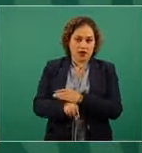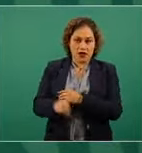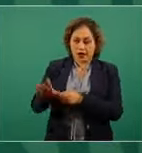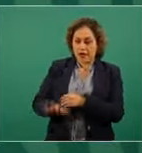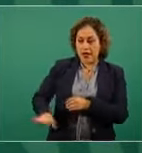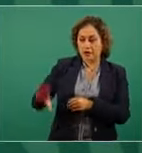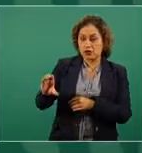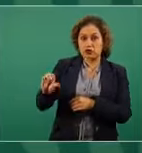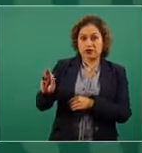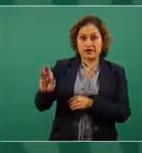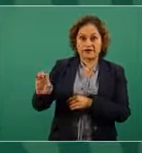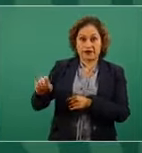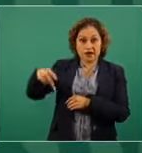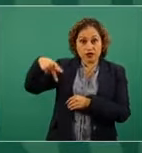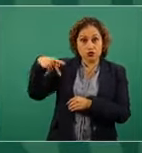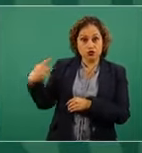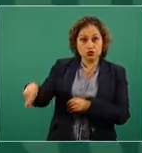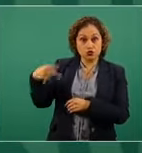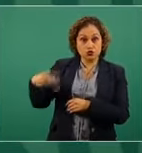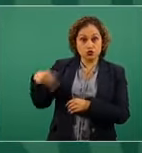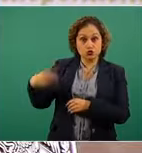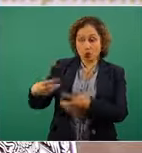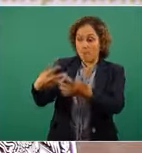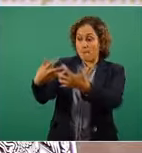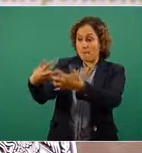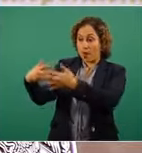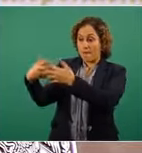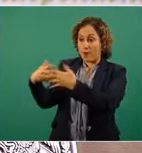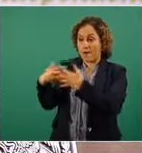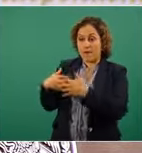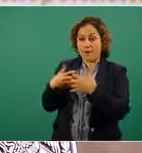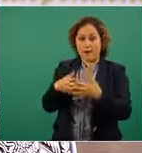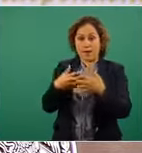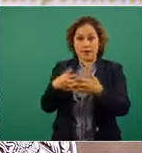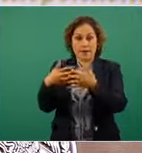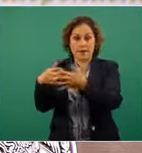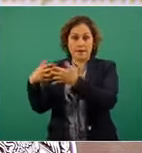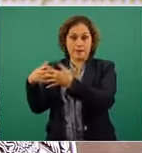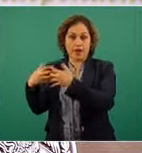Federal de Electricidad que están subutilizadas